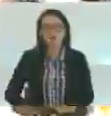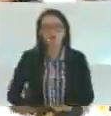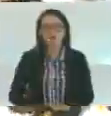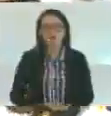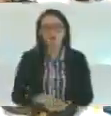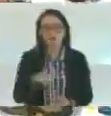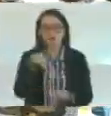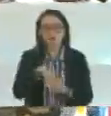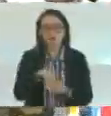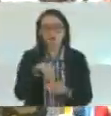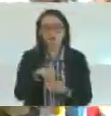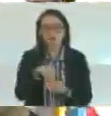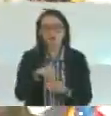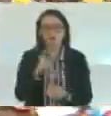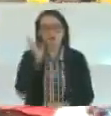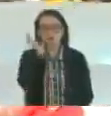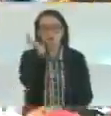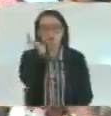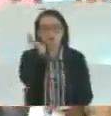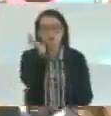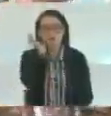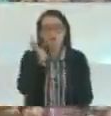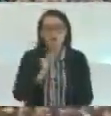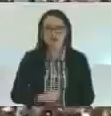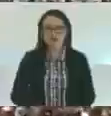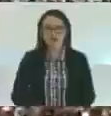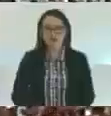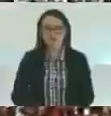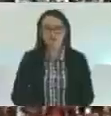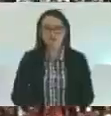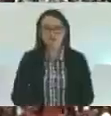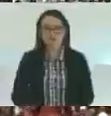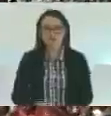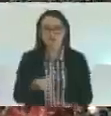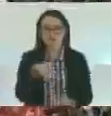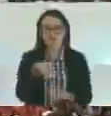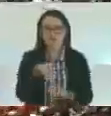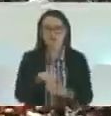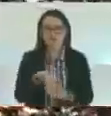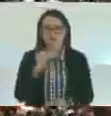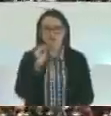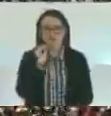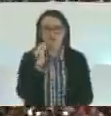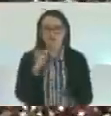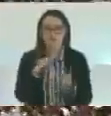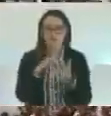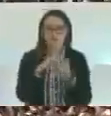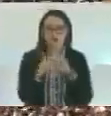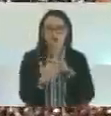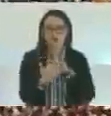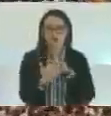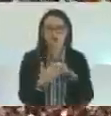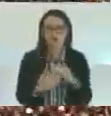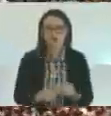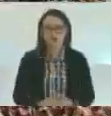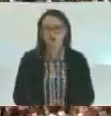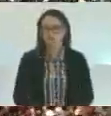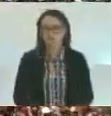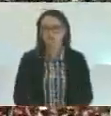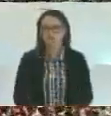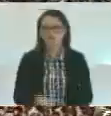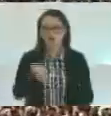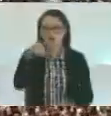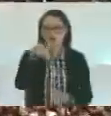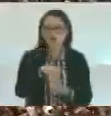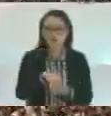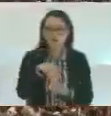el voto de las mujeres, con el voto de la juventud de los barrios, con el voto